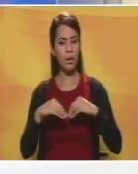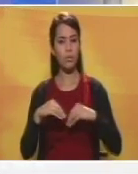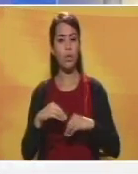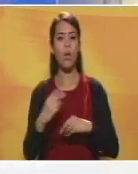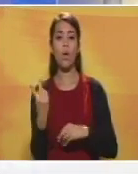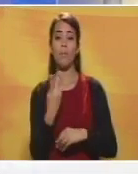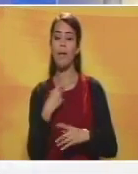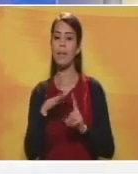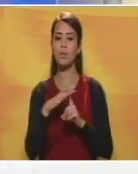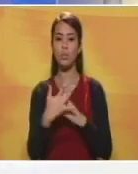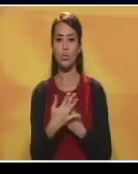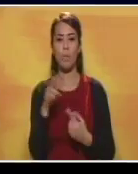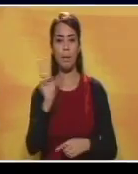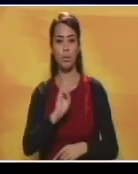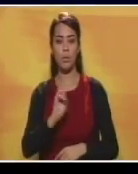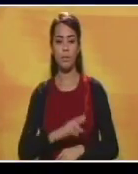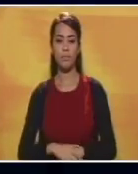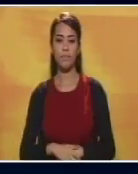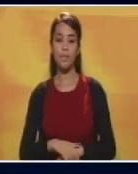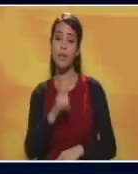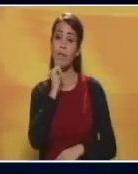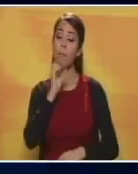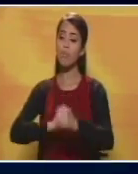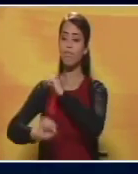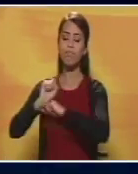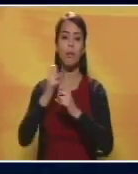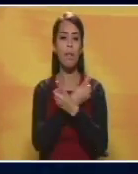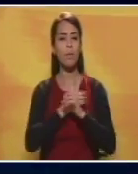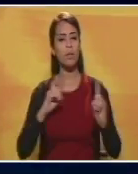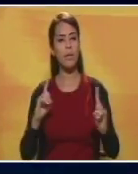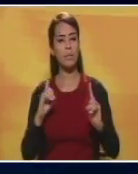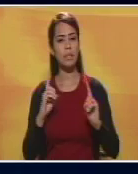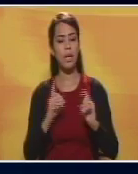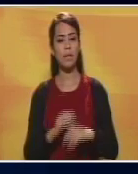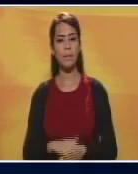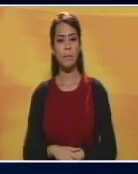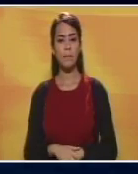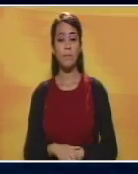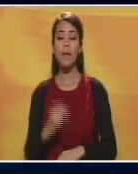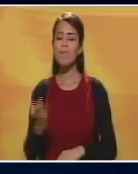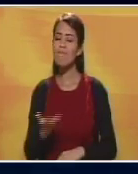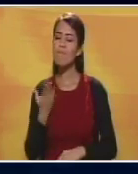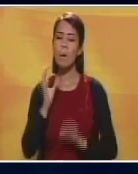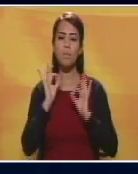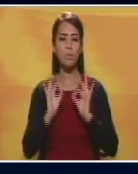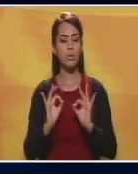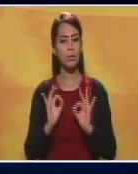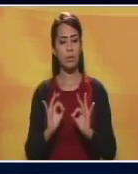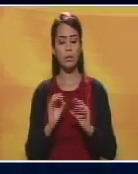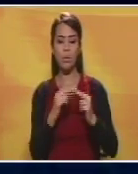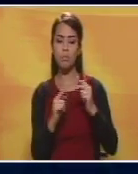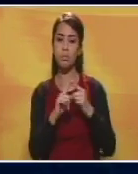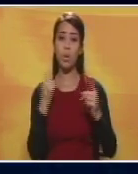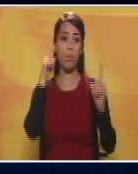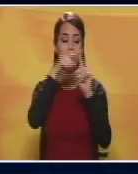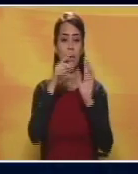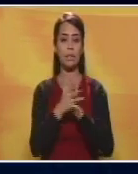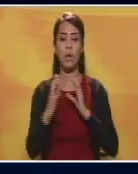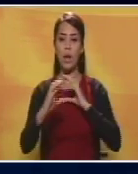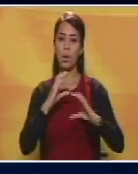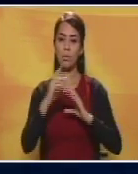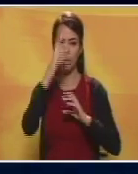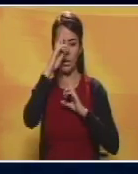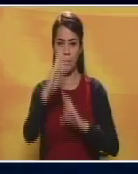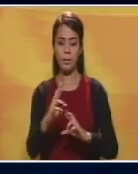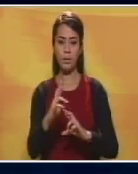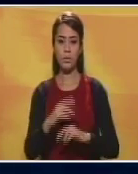a la situación de Venezuela. Insistió en que defender la democracia por encima de cualquier otra cosa es su principal objetivo. Varela reiteró que la comunicación